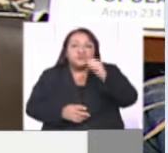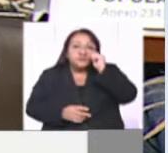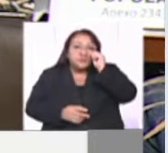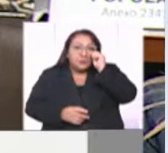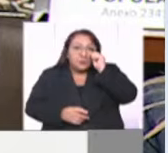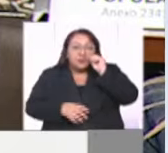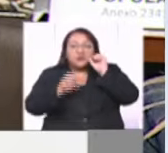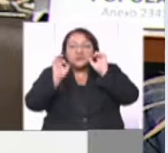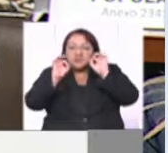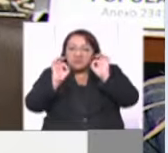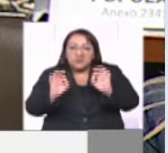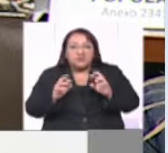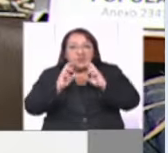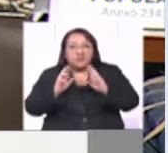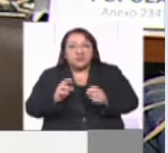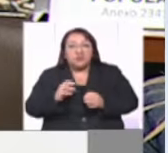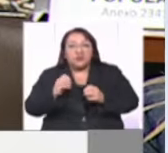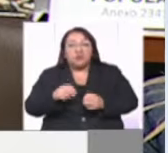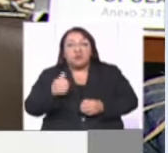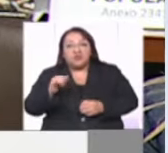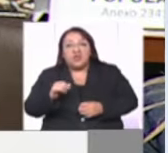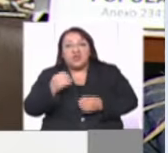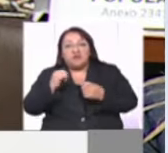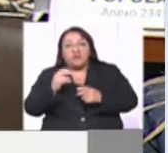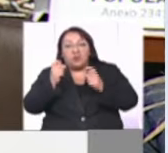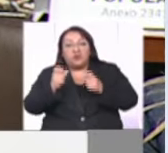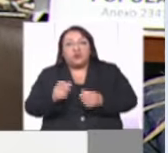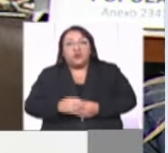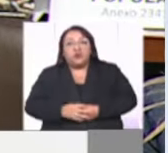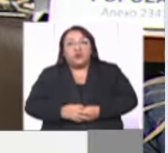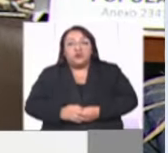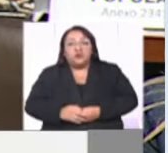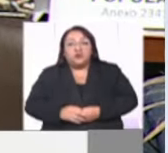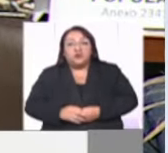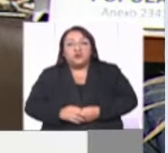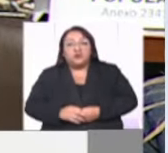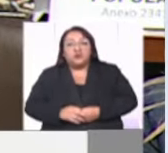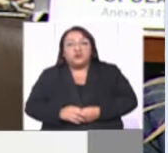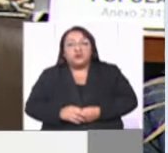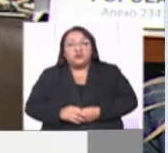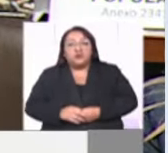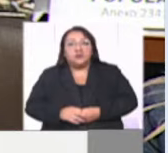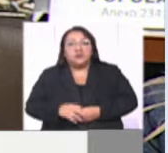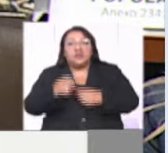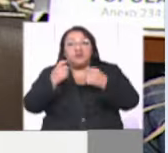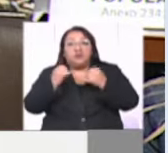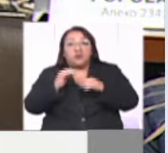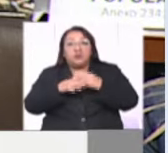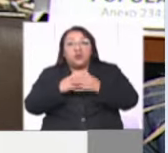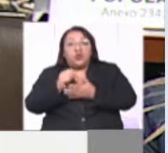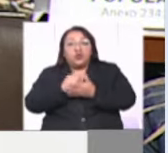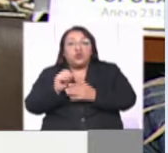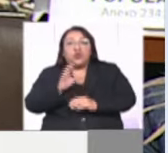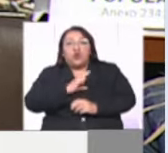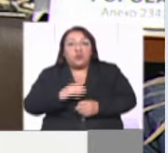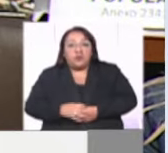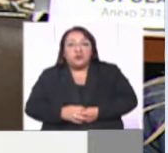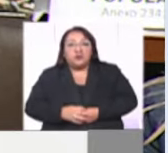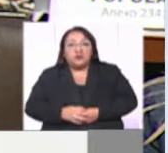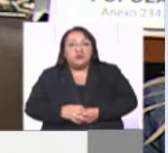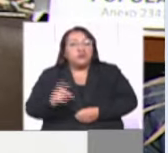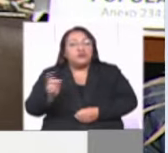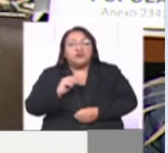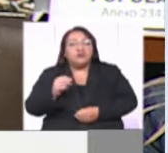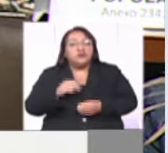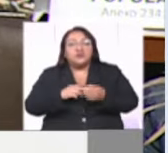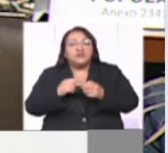seguramente con los mismos resultados, así como existe ese informe de control concurrente y el informe del órgano supervisor de contrataciones del Estado. No se